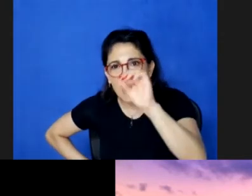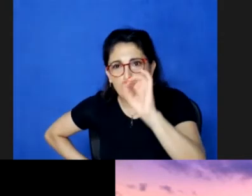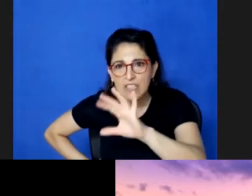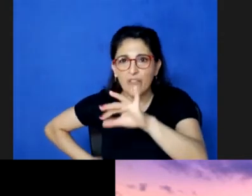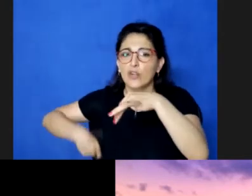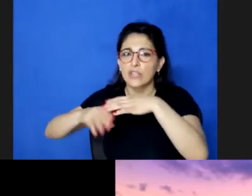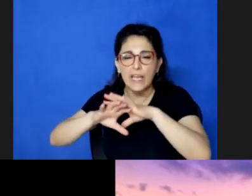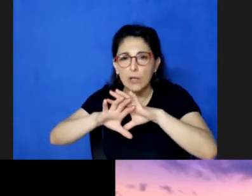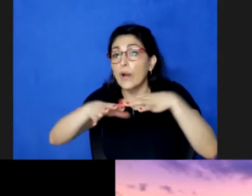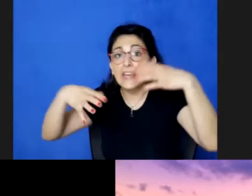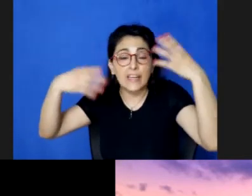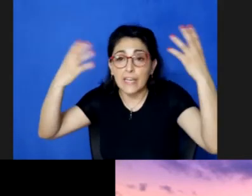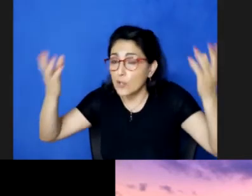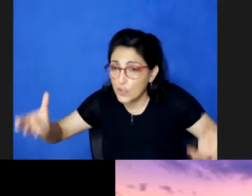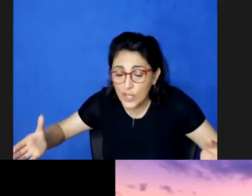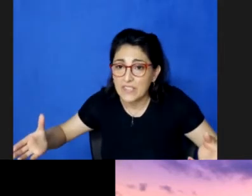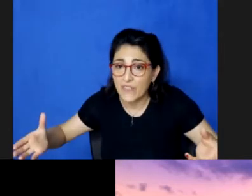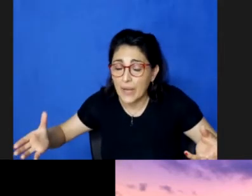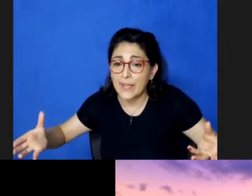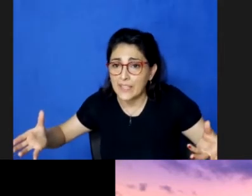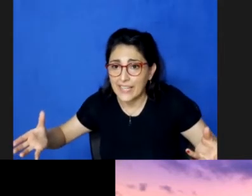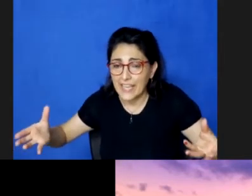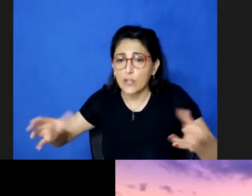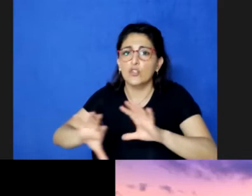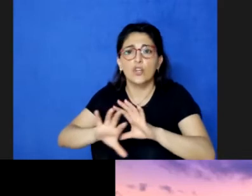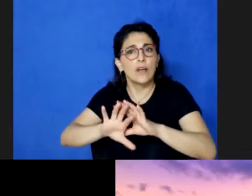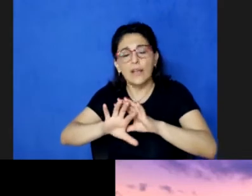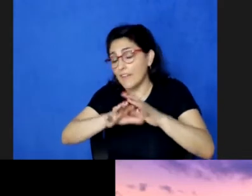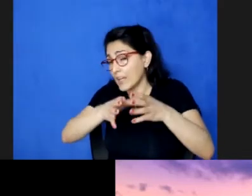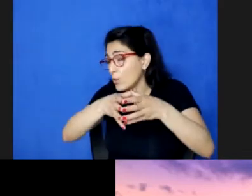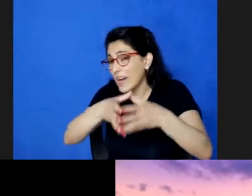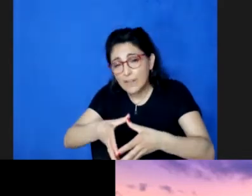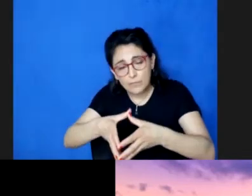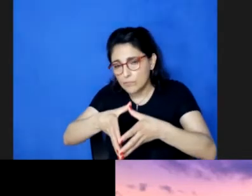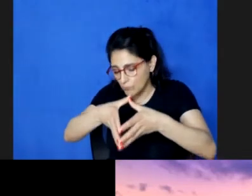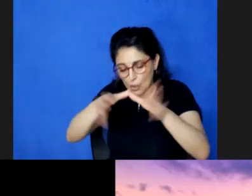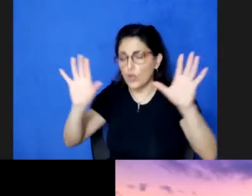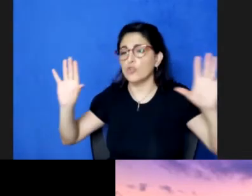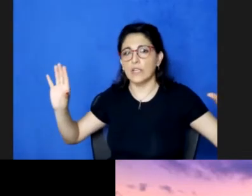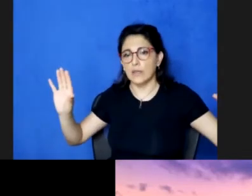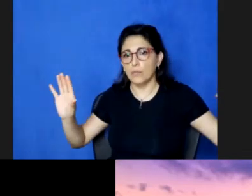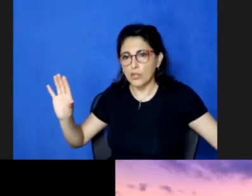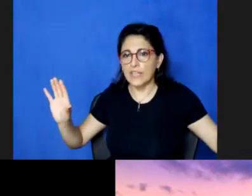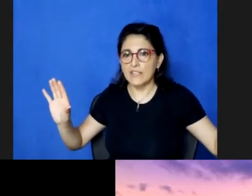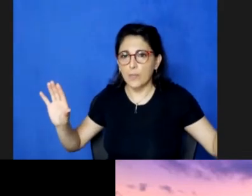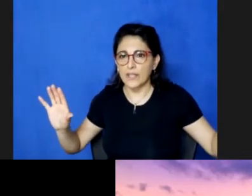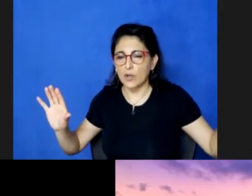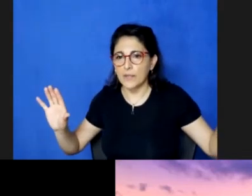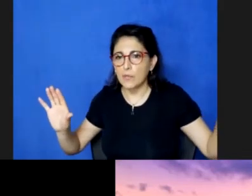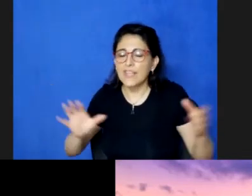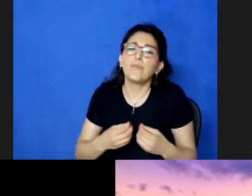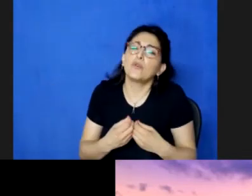productos específicos en lugares que no son específicamente italianos, la verdad es que un lugar no encontré. ¿Vos tenés algo